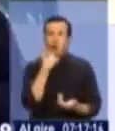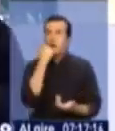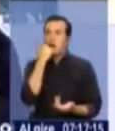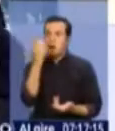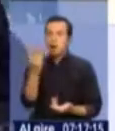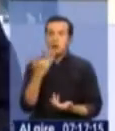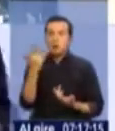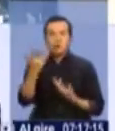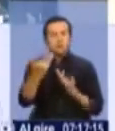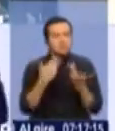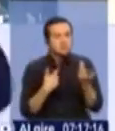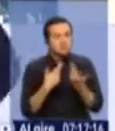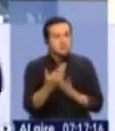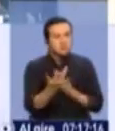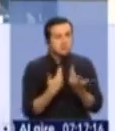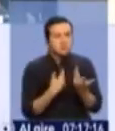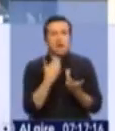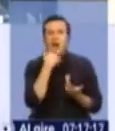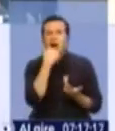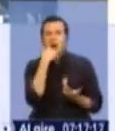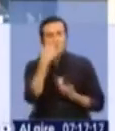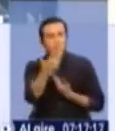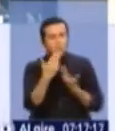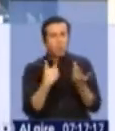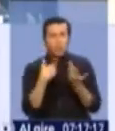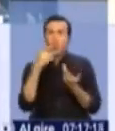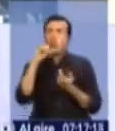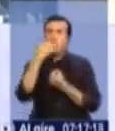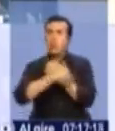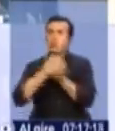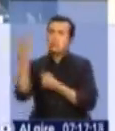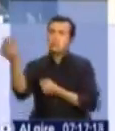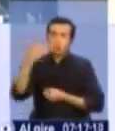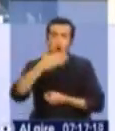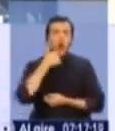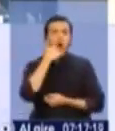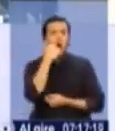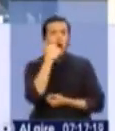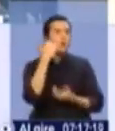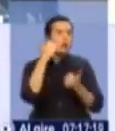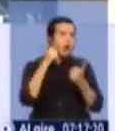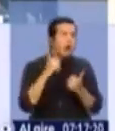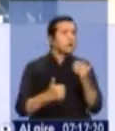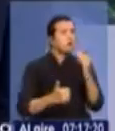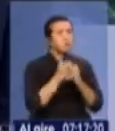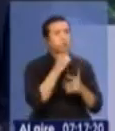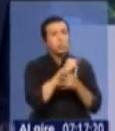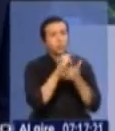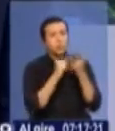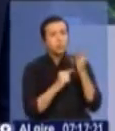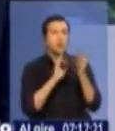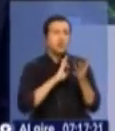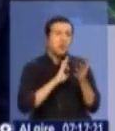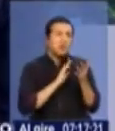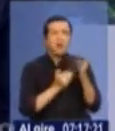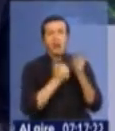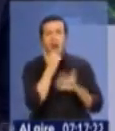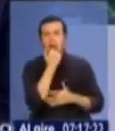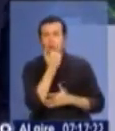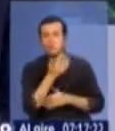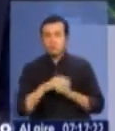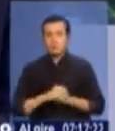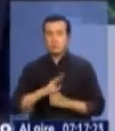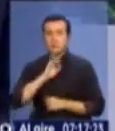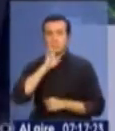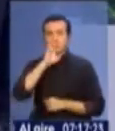de transferencia en nuevas modalidades de arte lo que si yo puedo decir porque siempre estoy a la